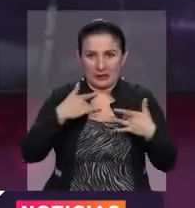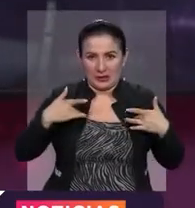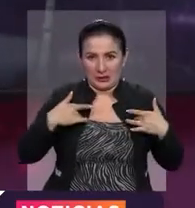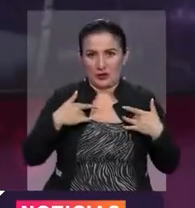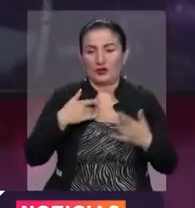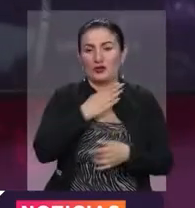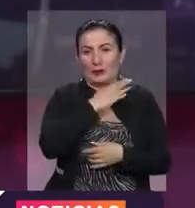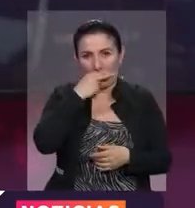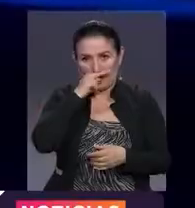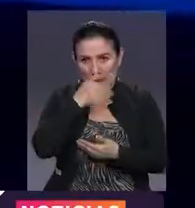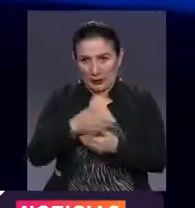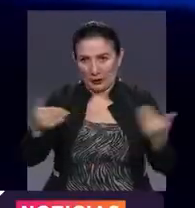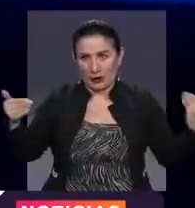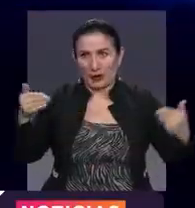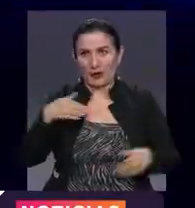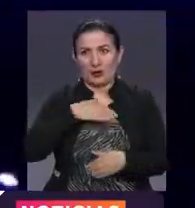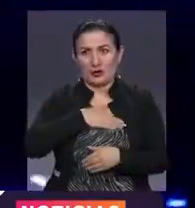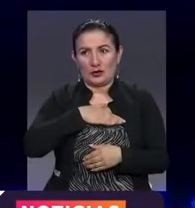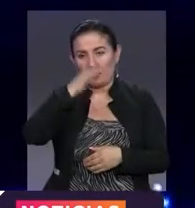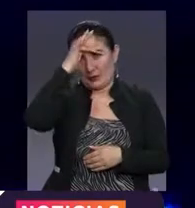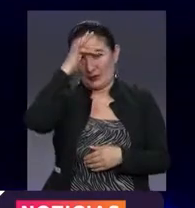Simón Bolívar.